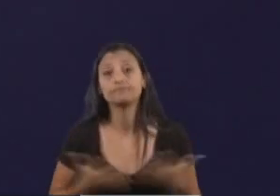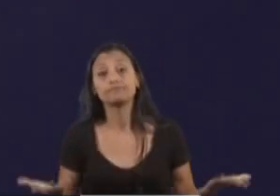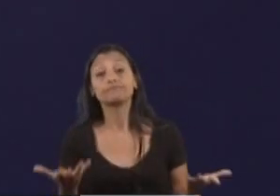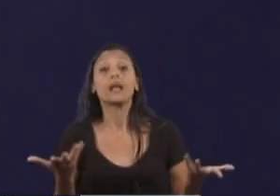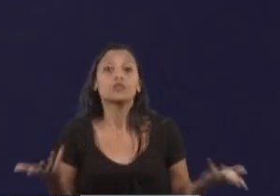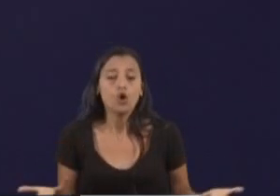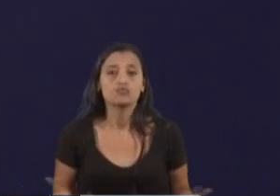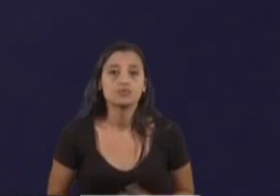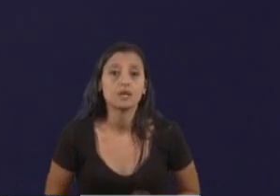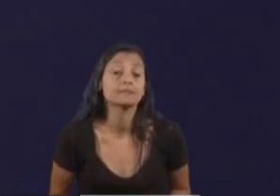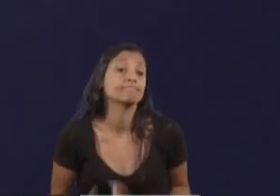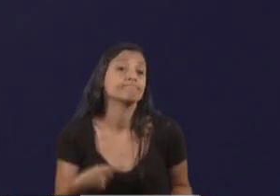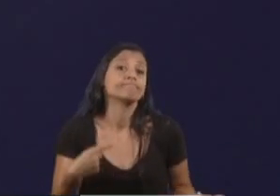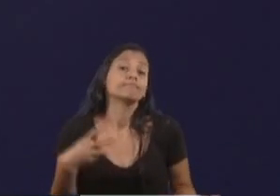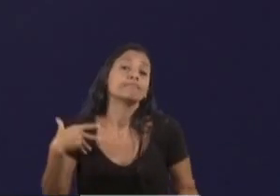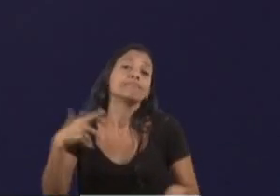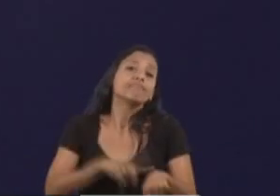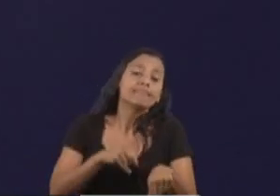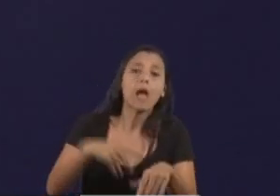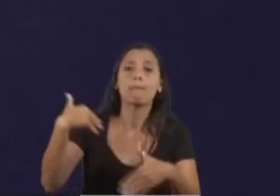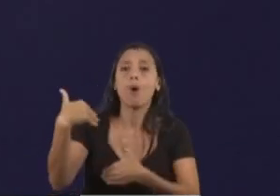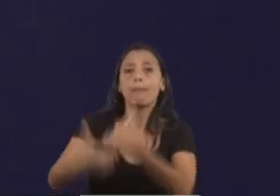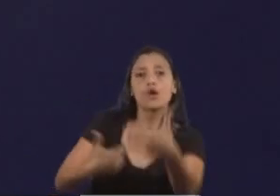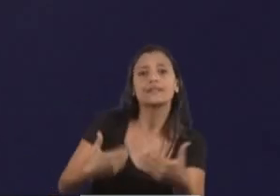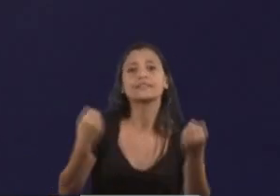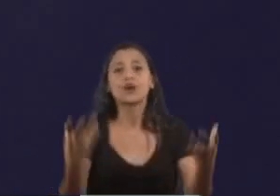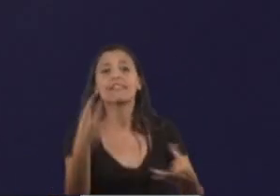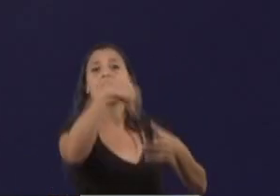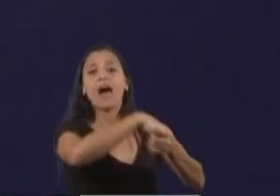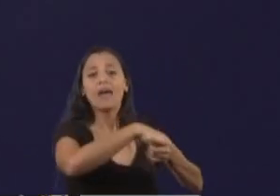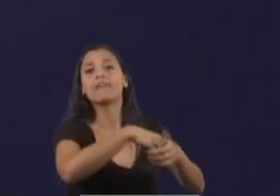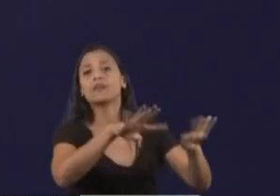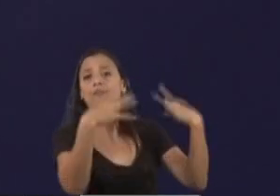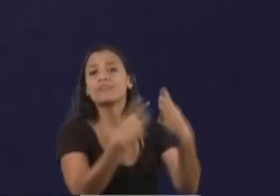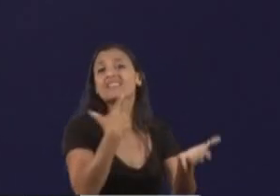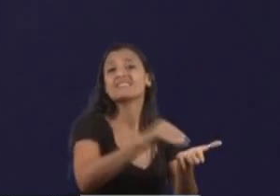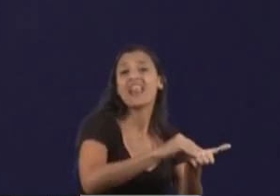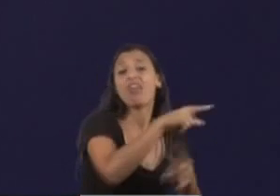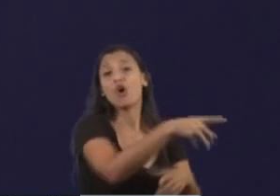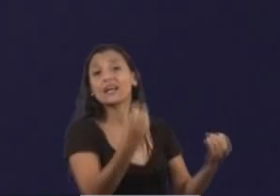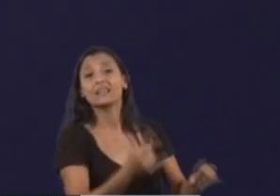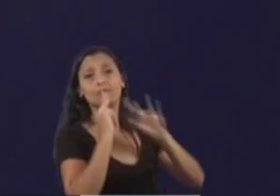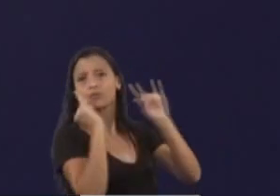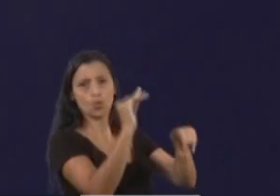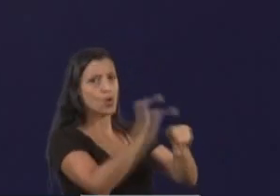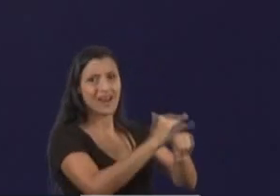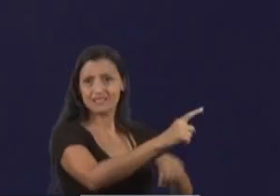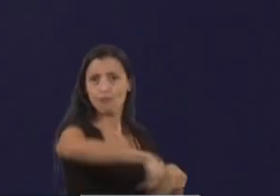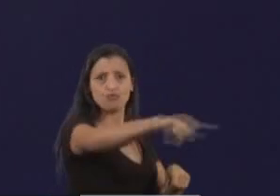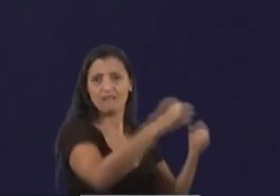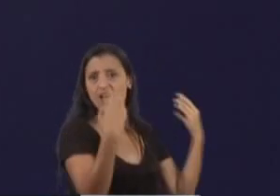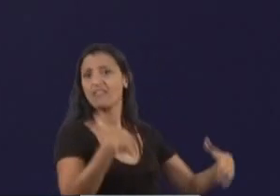Por lo tanto, el resto del proceso que tenga que seguir en la Cámara de Senadores es un tema que sigue siendo responsabilidad de la Cámara de